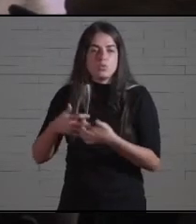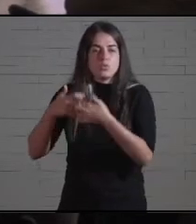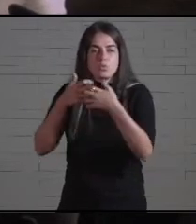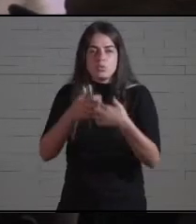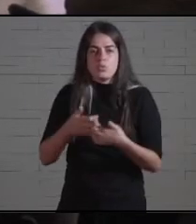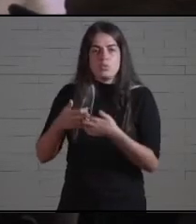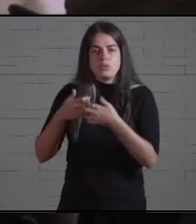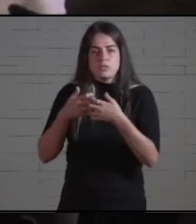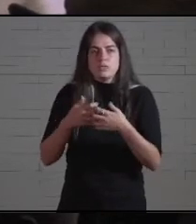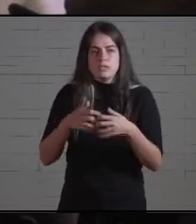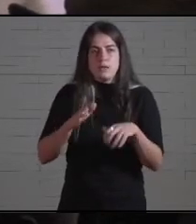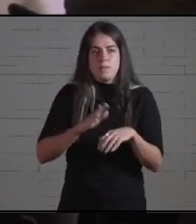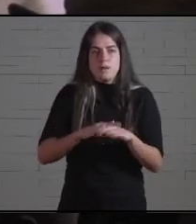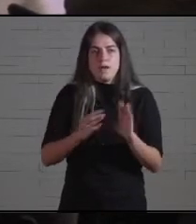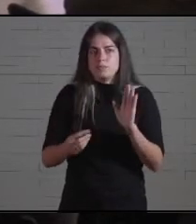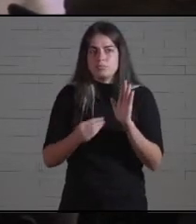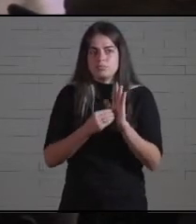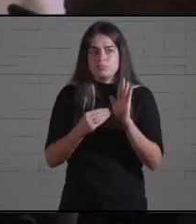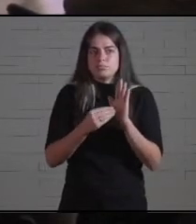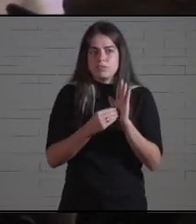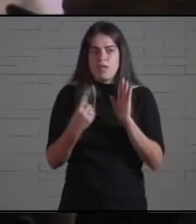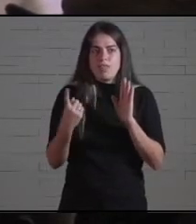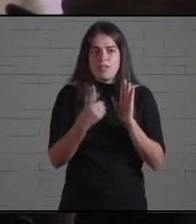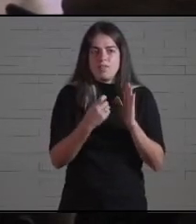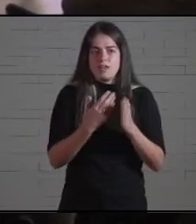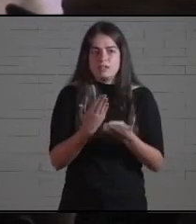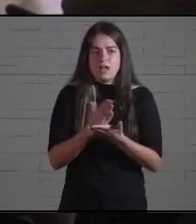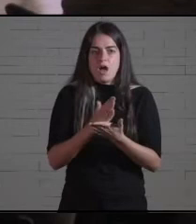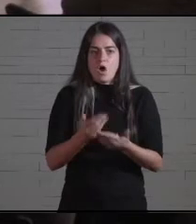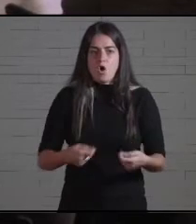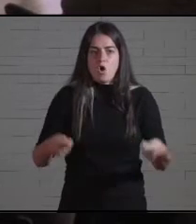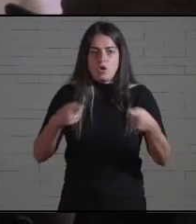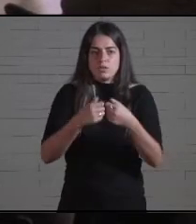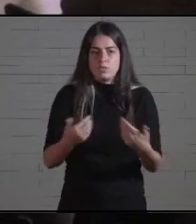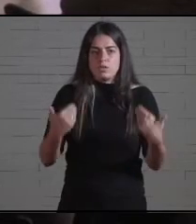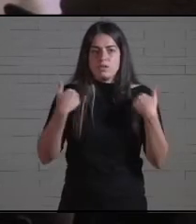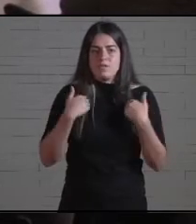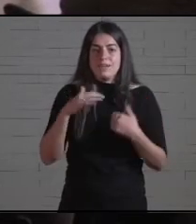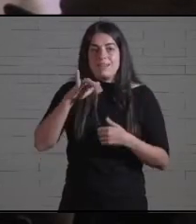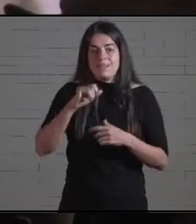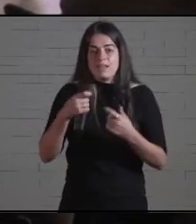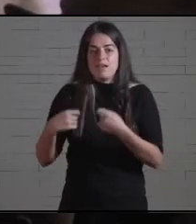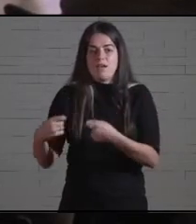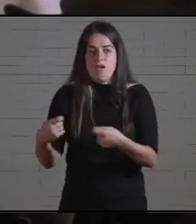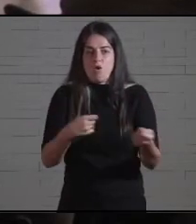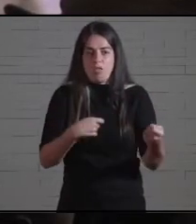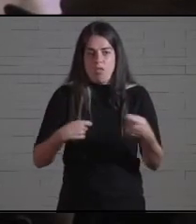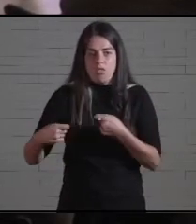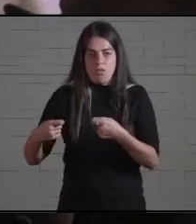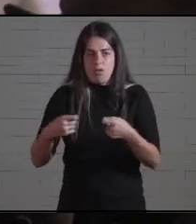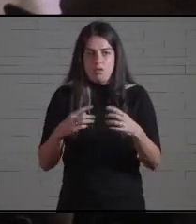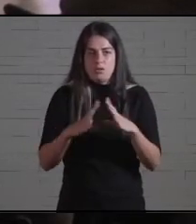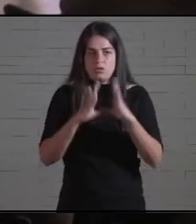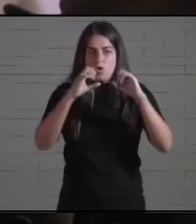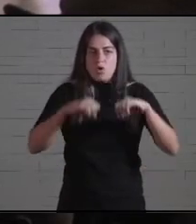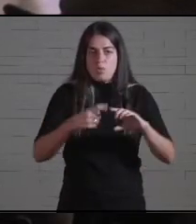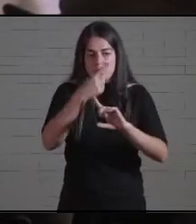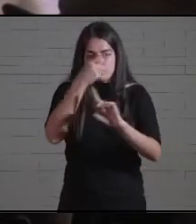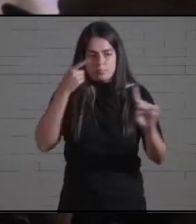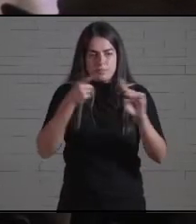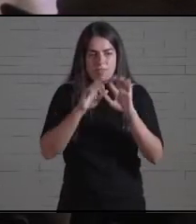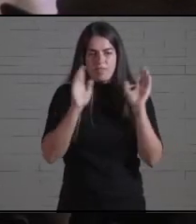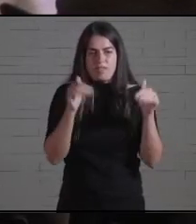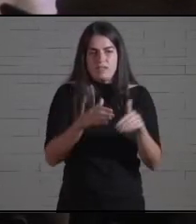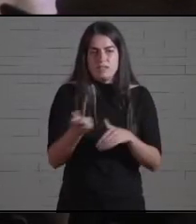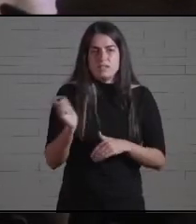por plantear la necesidad de la corresponsabilidad y que las negociaciones de los convenios no se centren solo en los